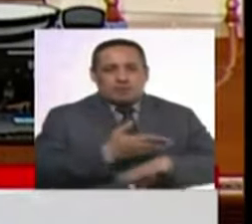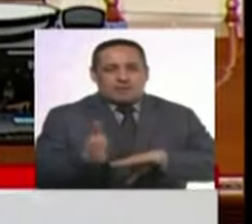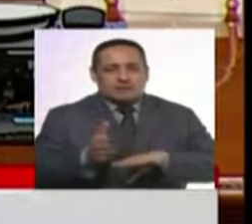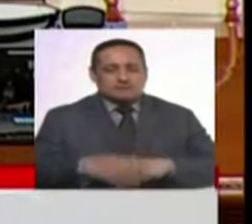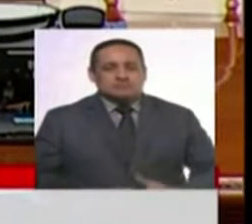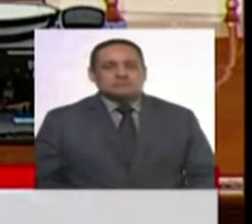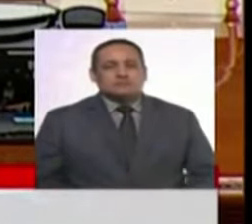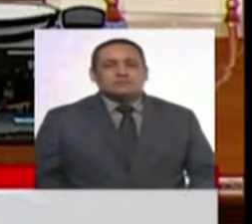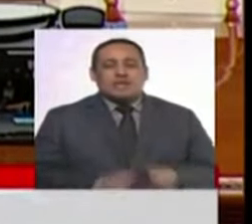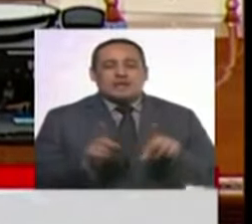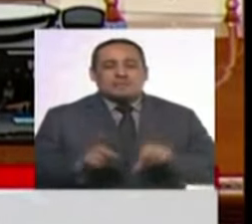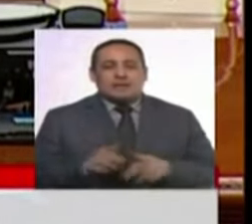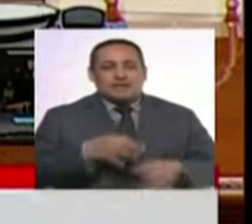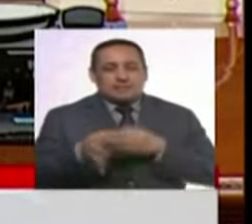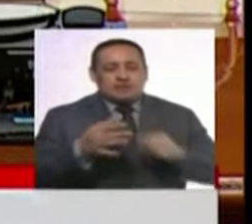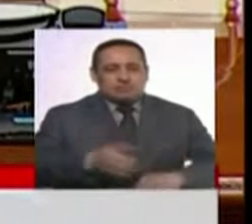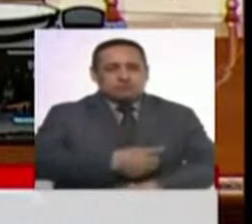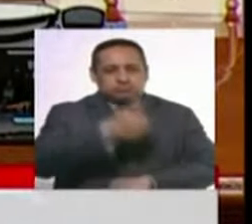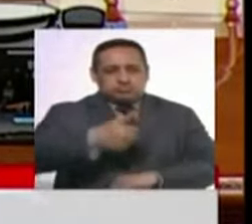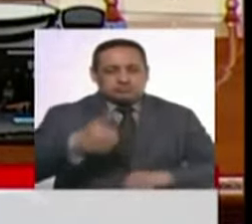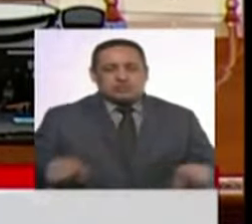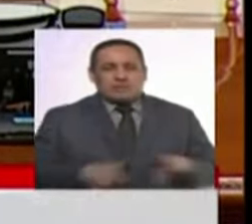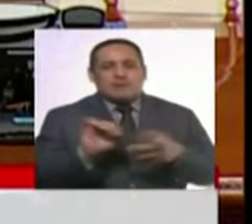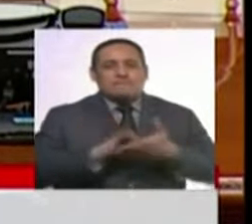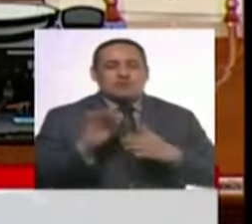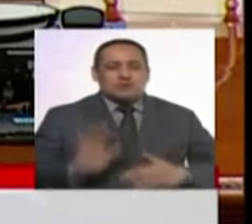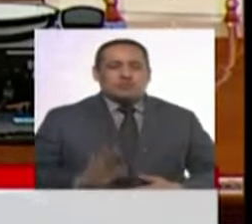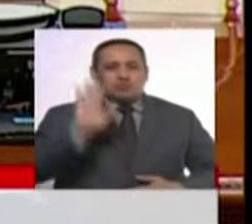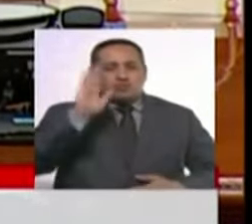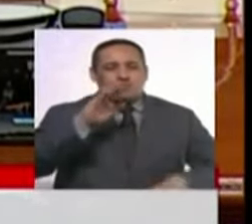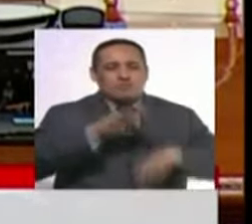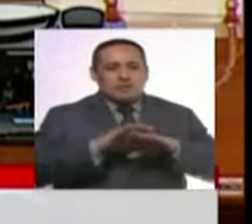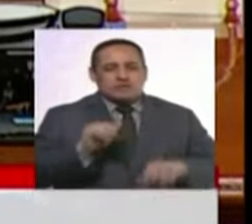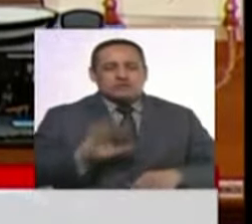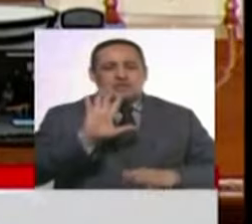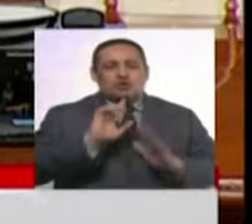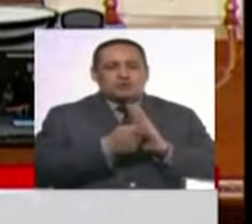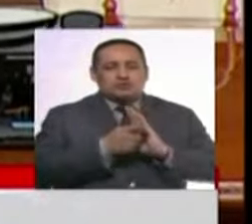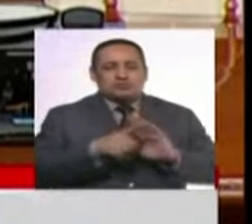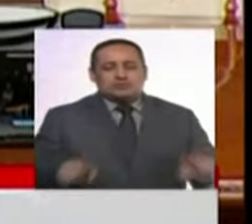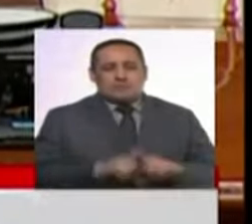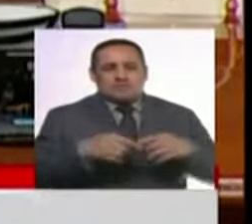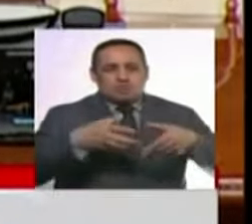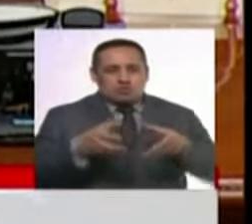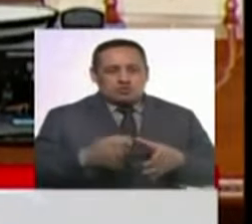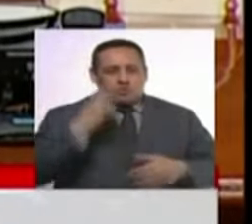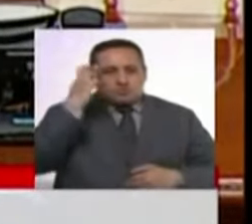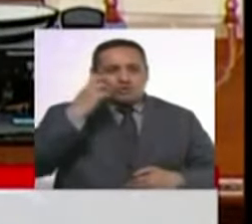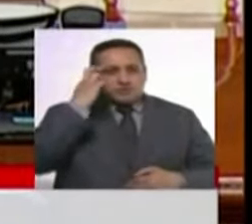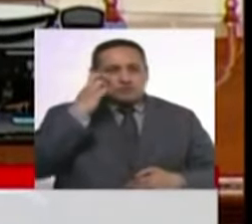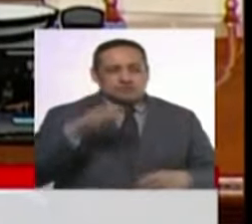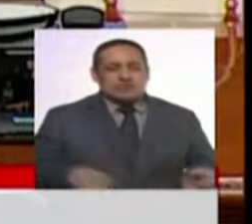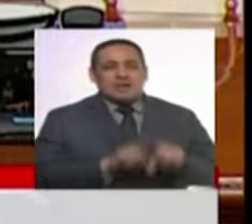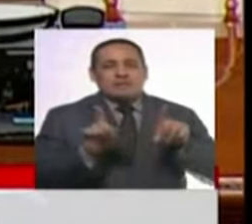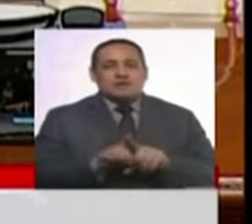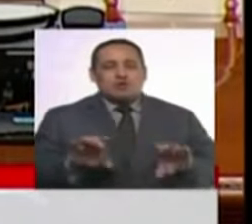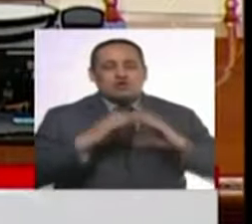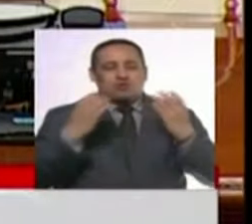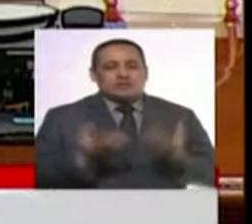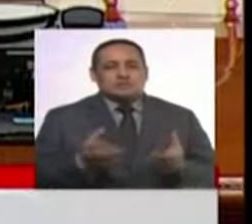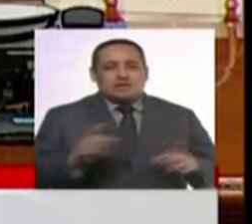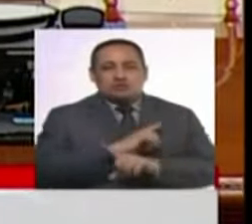adicional Asimismo los portavoces podrán intervenir por un máximo de cinco minutos por grupo parlamentario y los